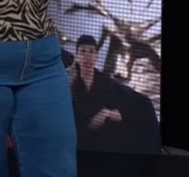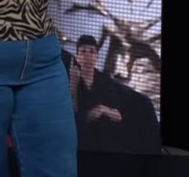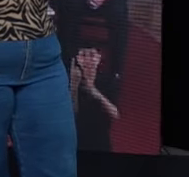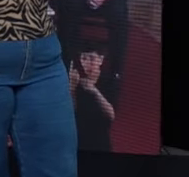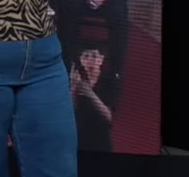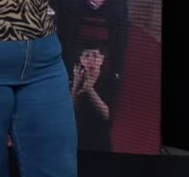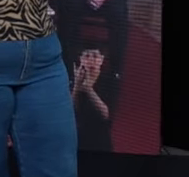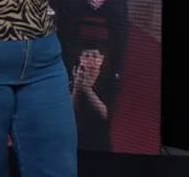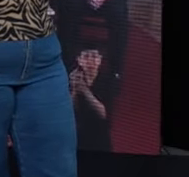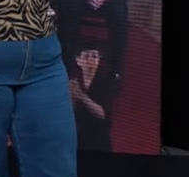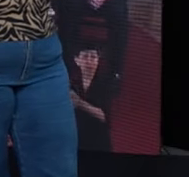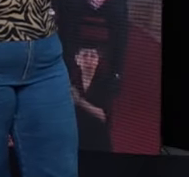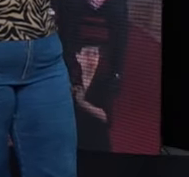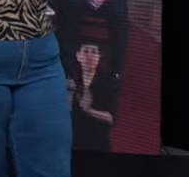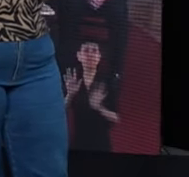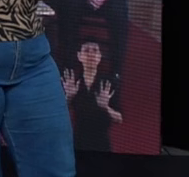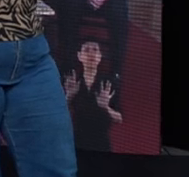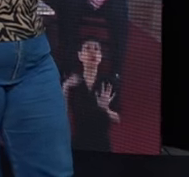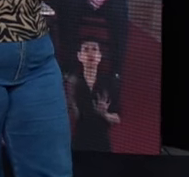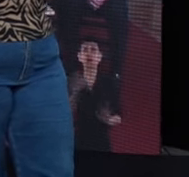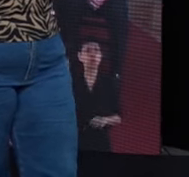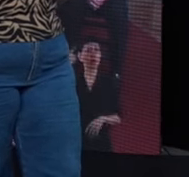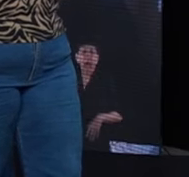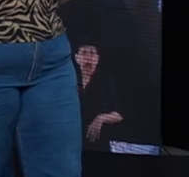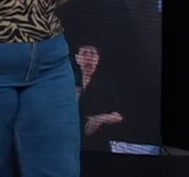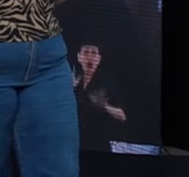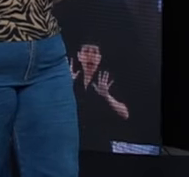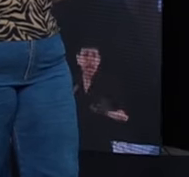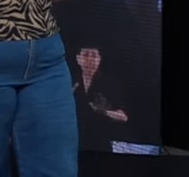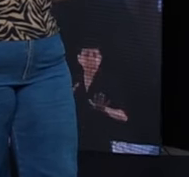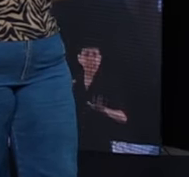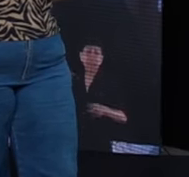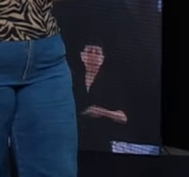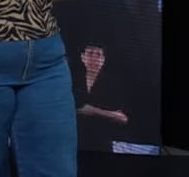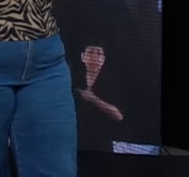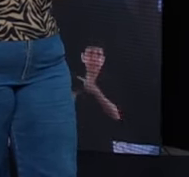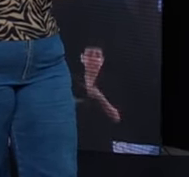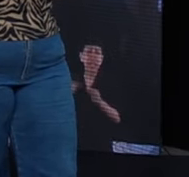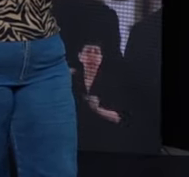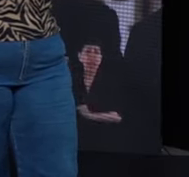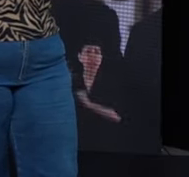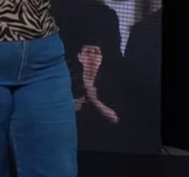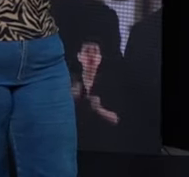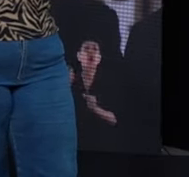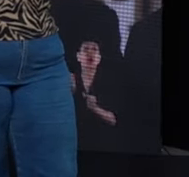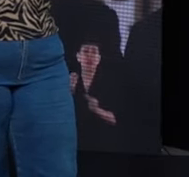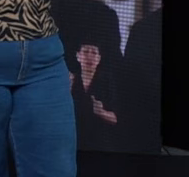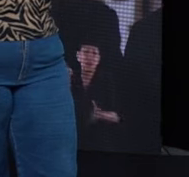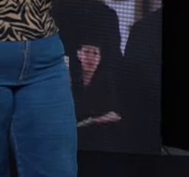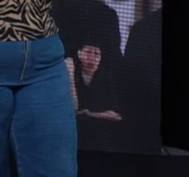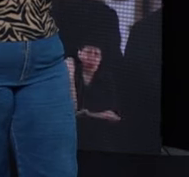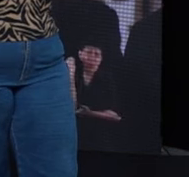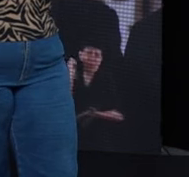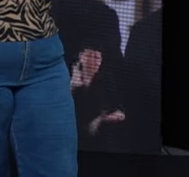haber en los fondos de fomento concursables para medios de comunicación audiovisual, los llamados FOMECA, que recordemos que son parte